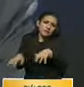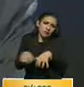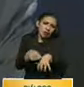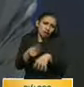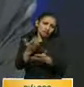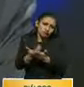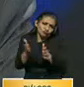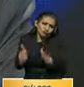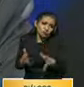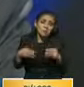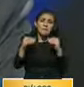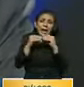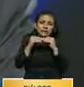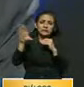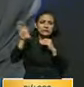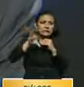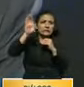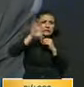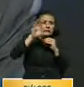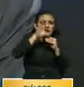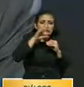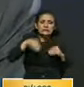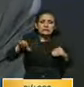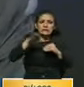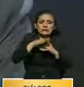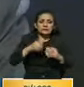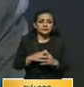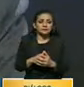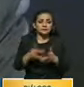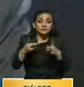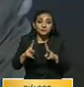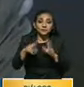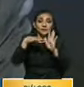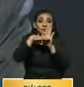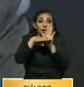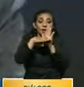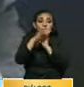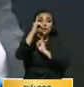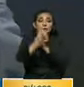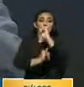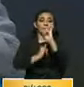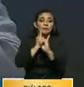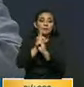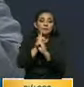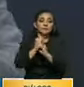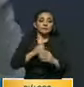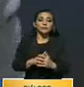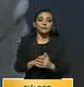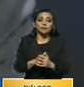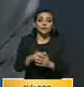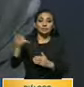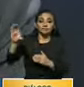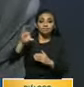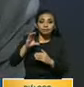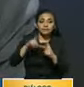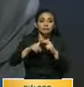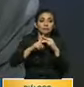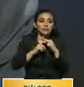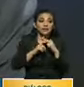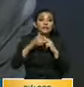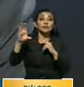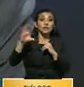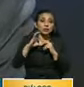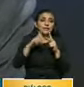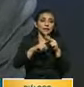la exportación en este momento. Inclusive tenemos que traer a la banca internacional, que es la que nos da créditos al 1 y 3%, no como la